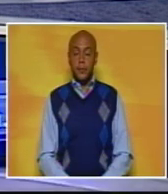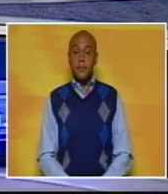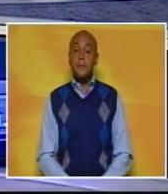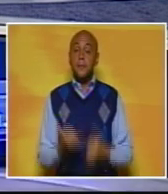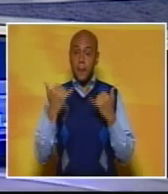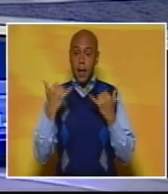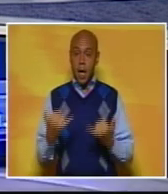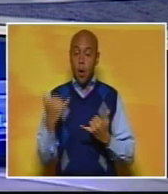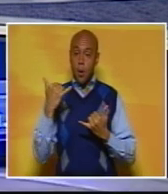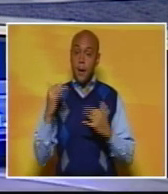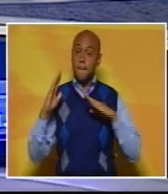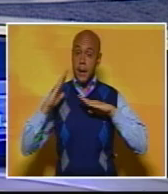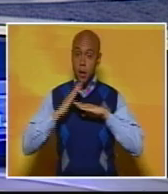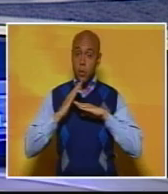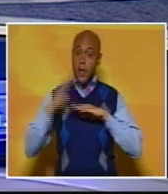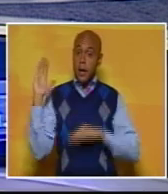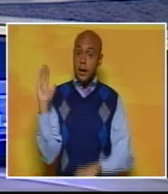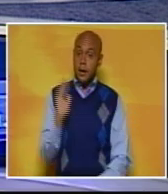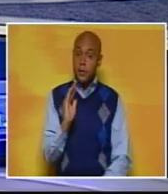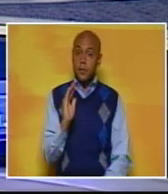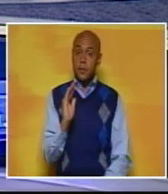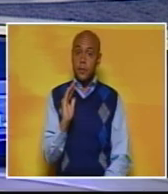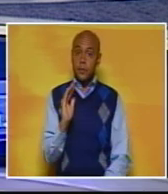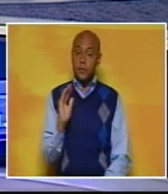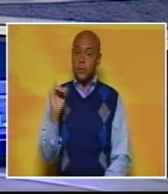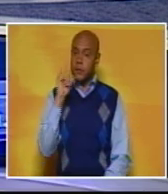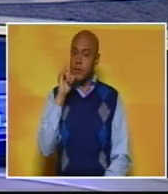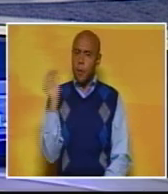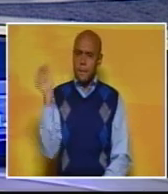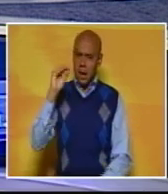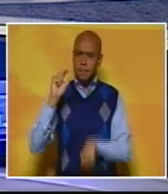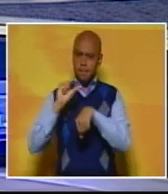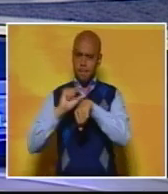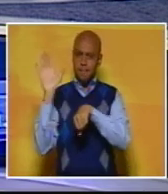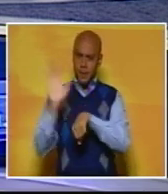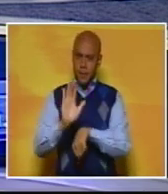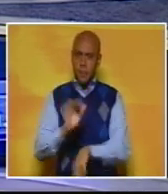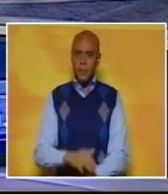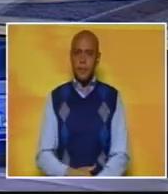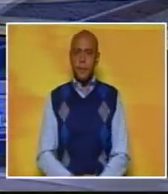Amigos, momento de hacer una nueva pausa. A regreso venimos con más información, quédense allí.